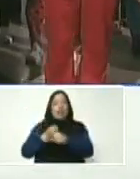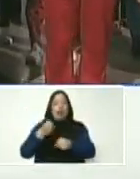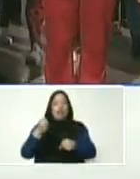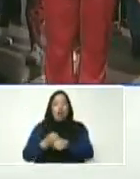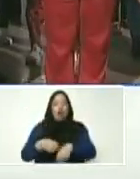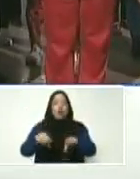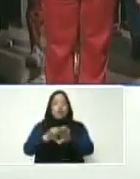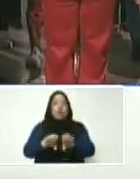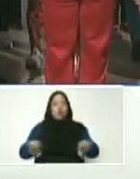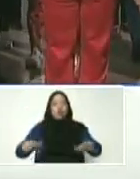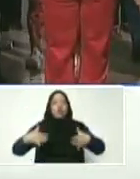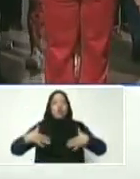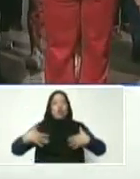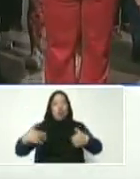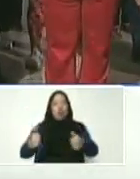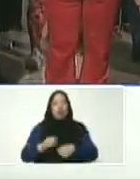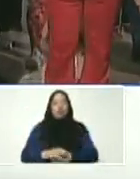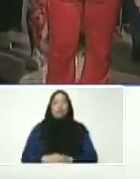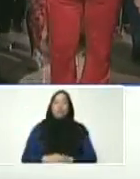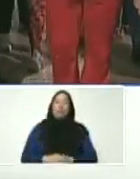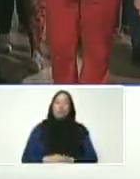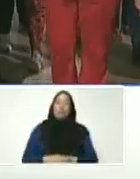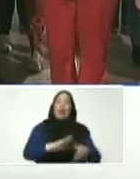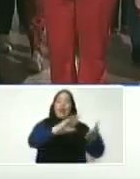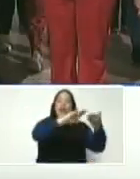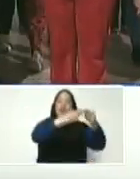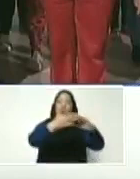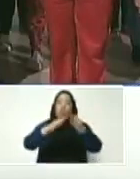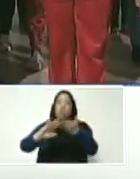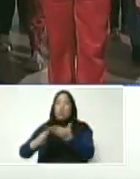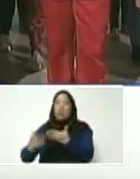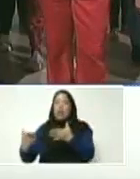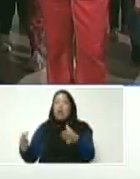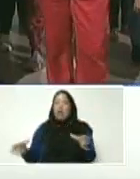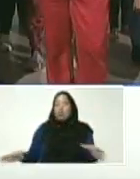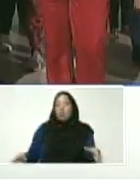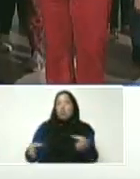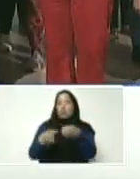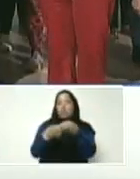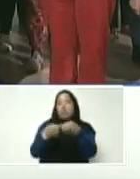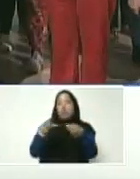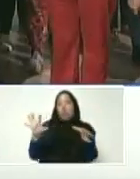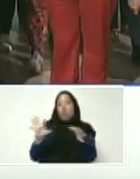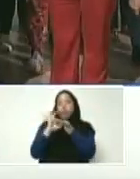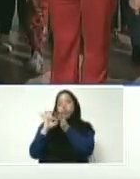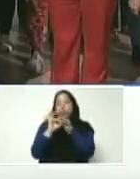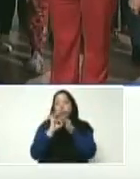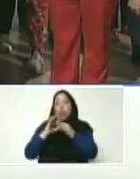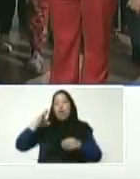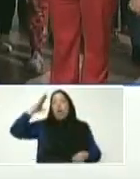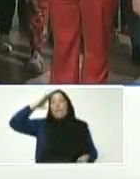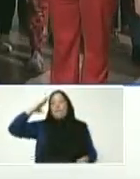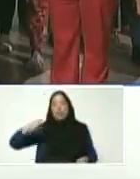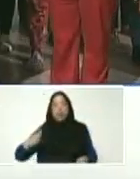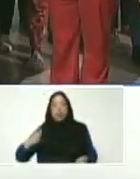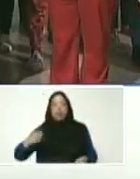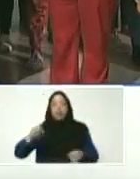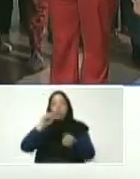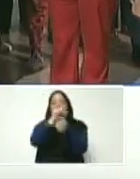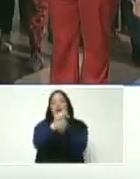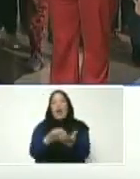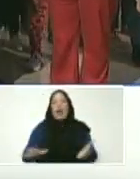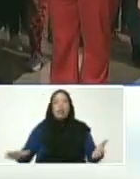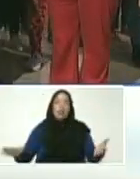El poder popular, el poder militar activado en función de la educación pública gratuita y de